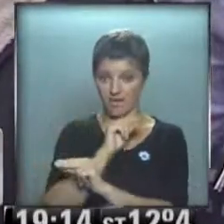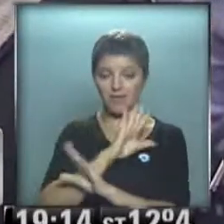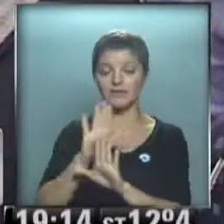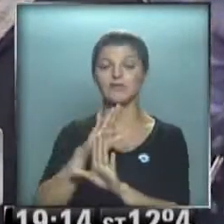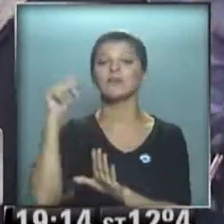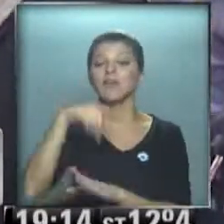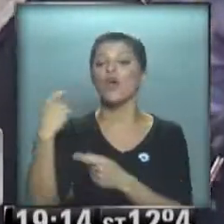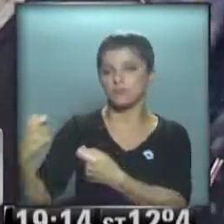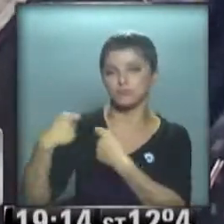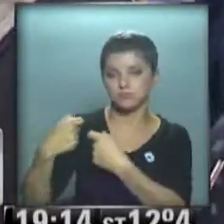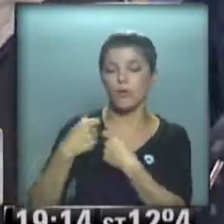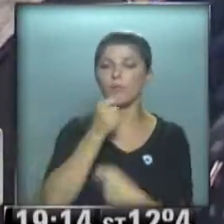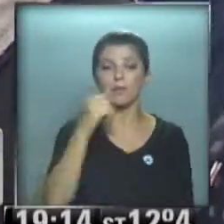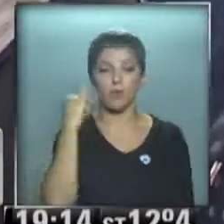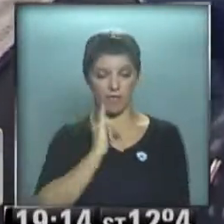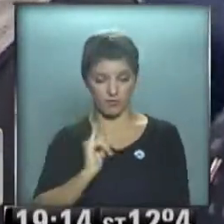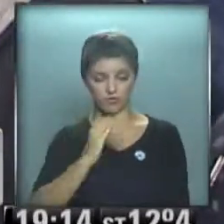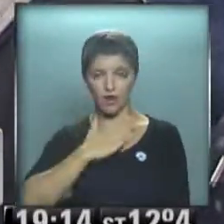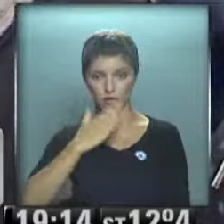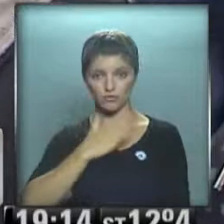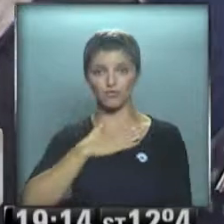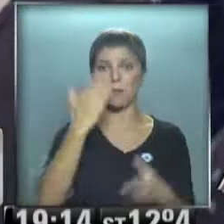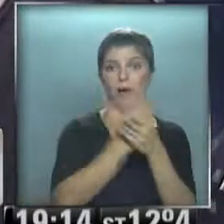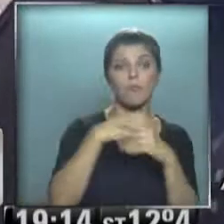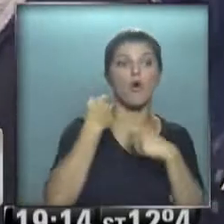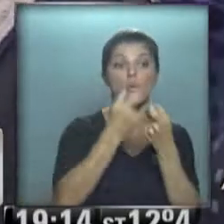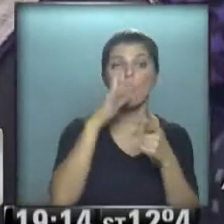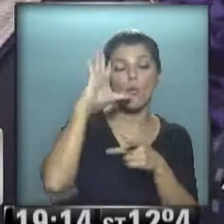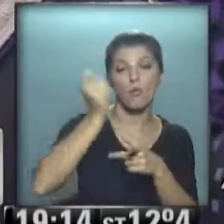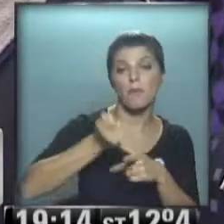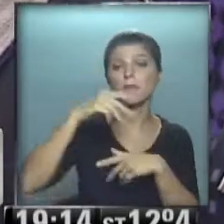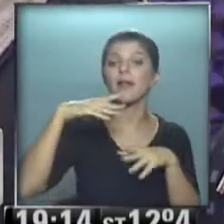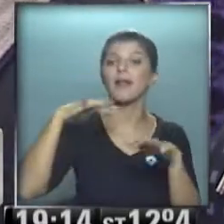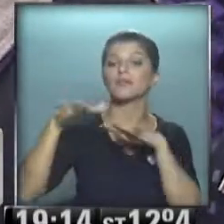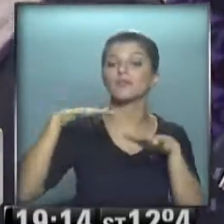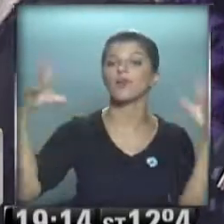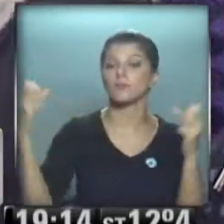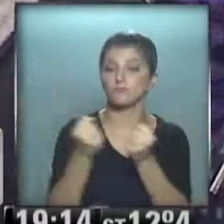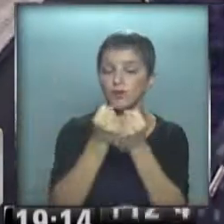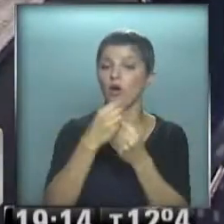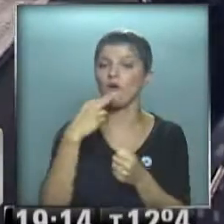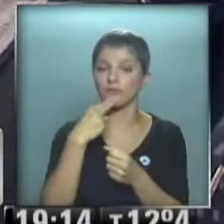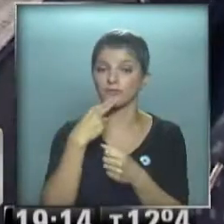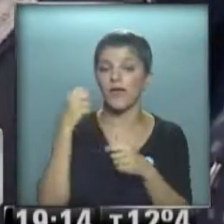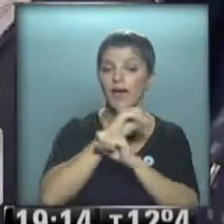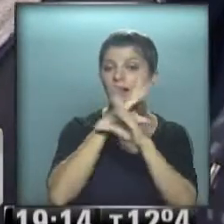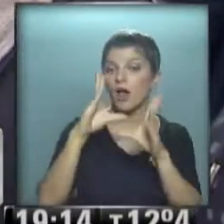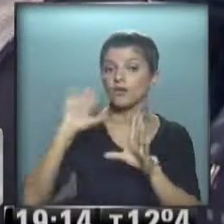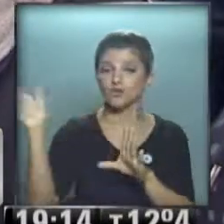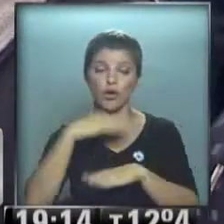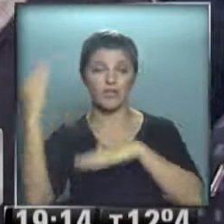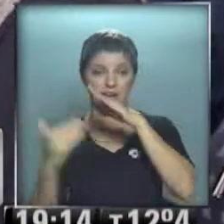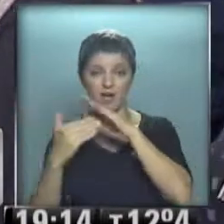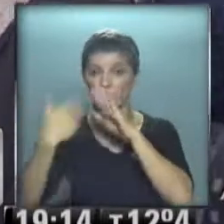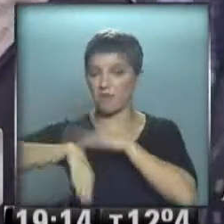causas penales. Por ejemplo, nos denuncia de haber entregado papeles al juez Bonadío para esclarecer el tema de la tragedia de 11. Y estamos todos los delegados procesados. Tenemos